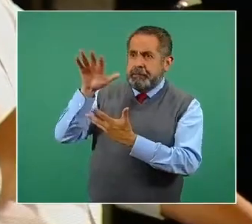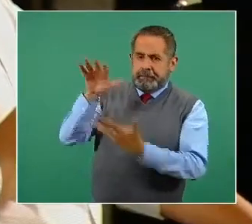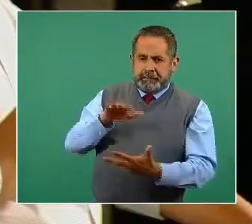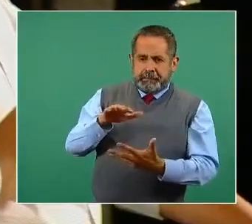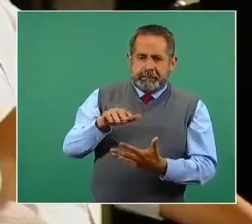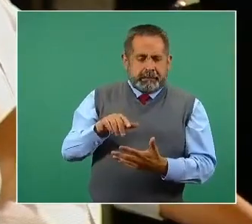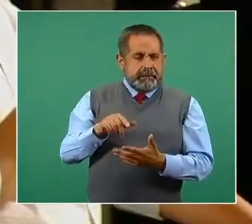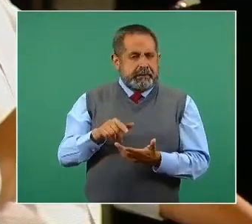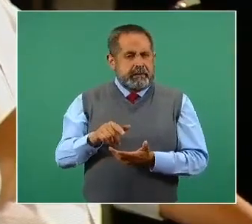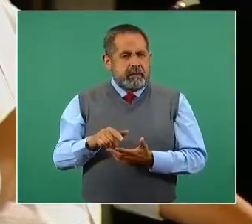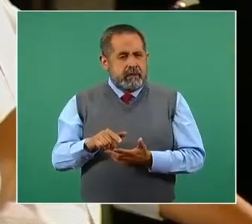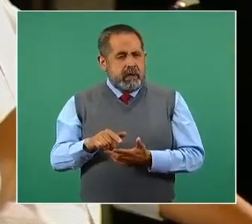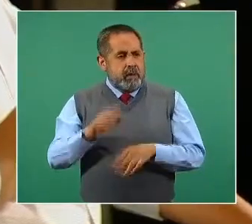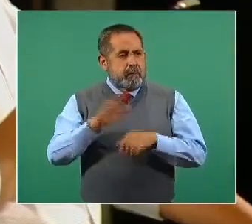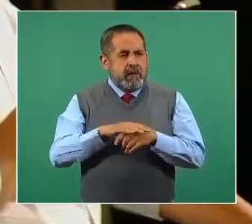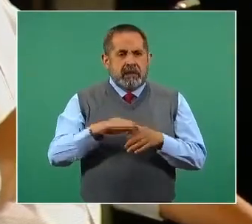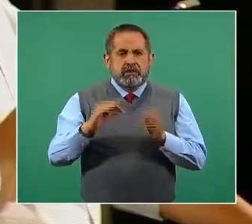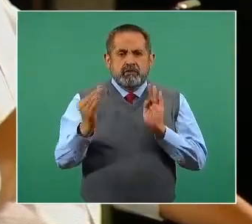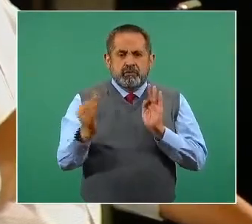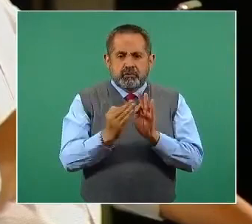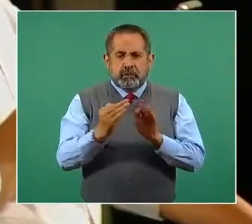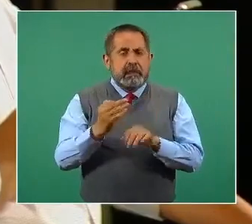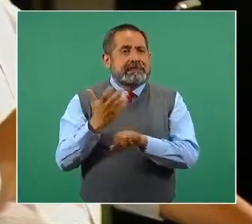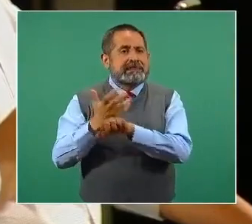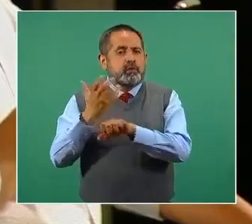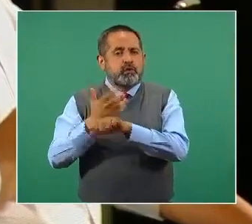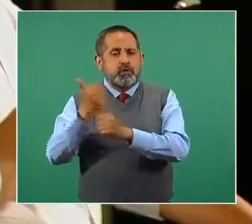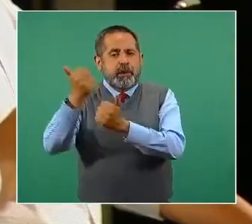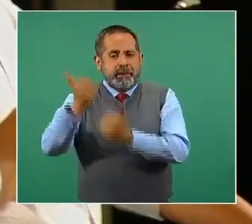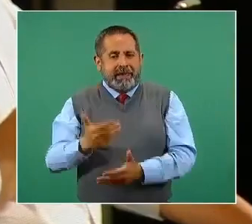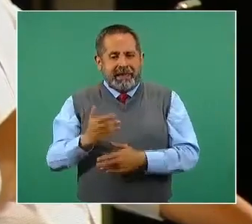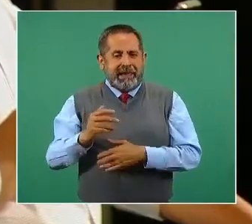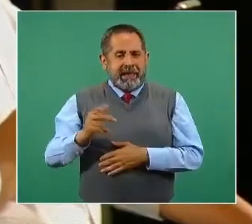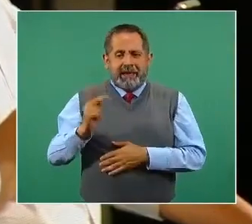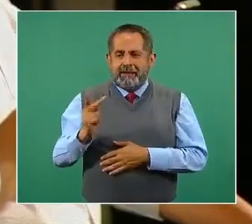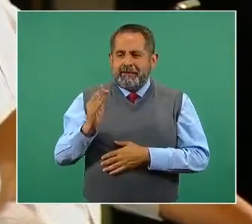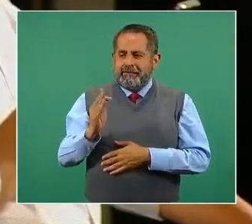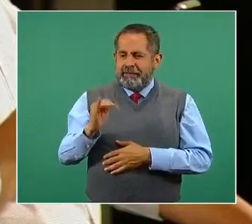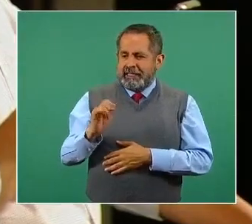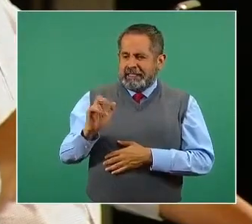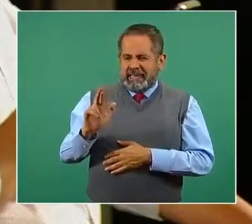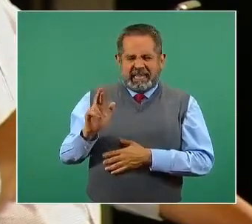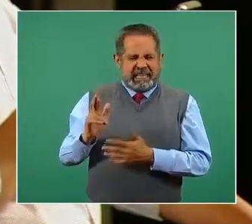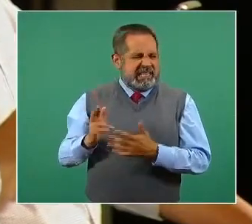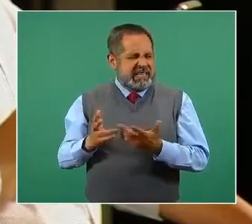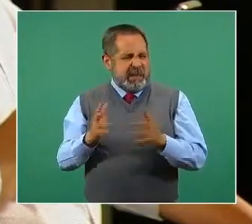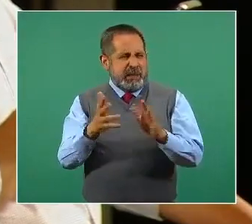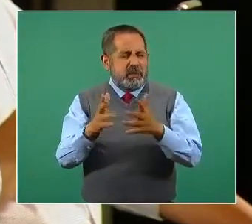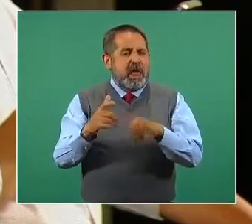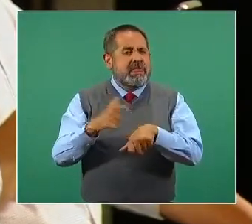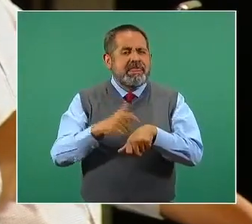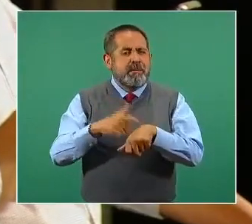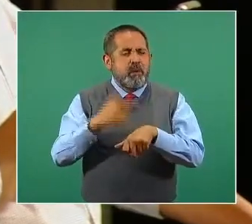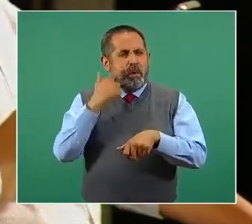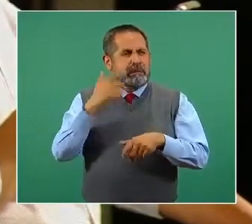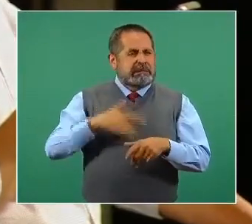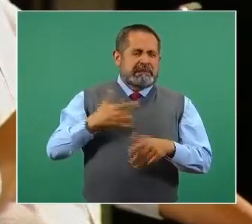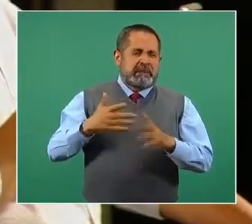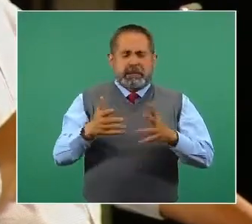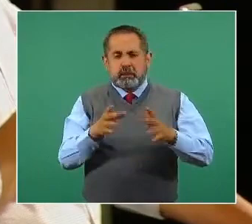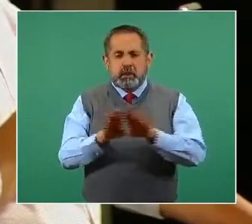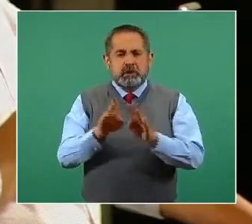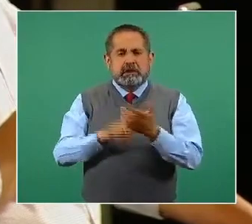un tiempo más breve, ya que vienen de Estados Unidos, de la vacuna Pfizer, ¿qué tiempo es el que ustedes